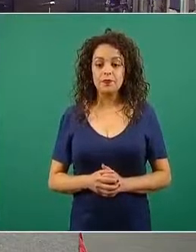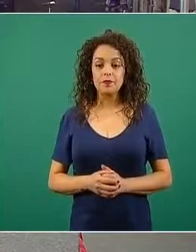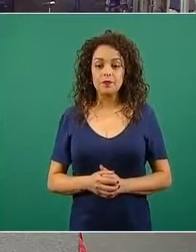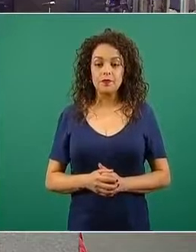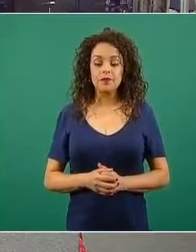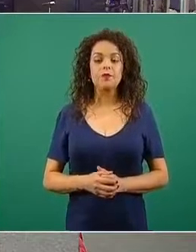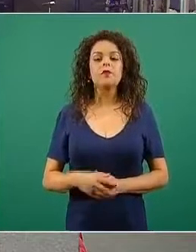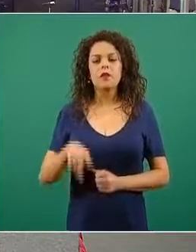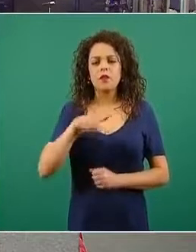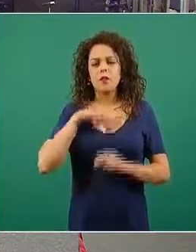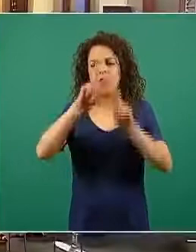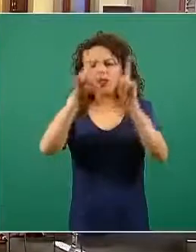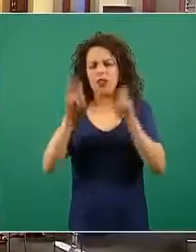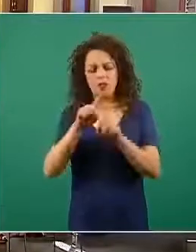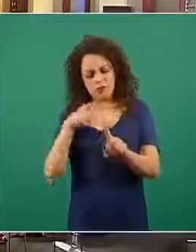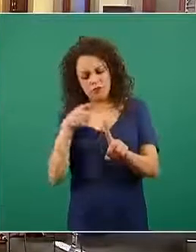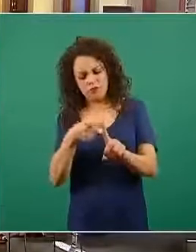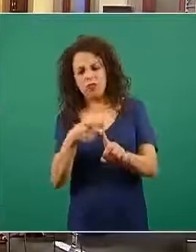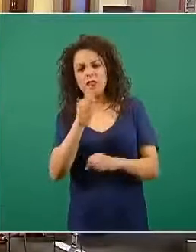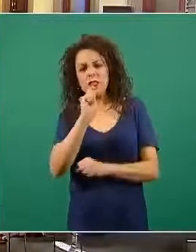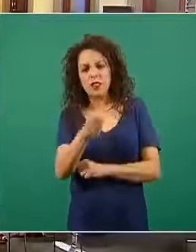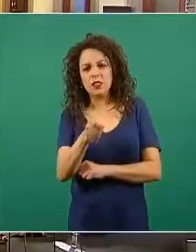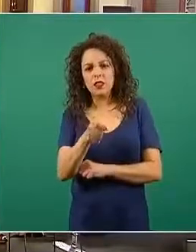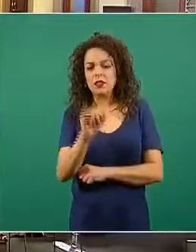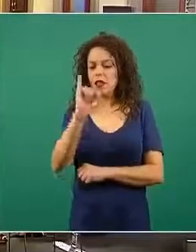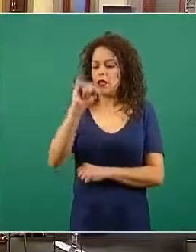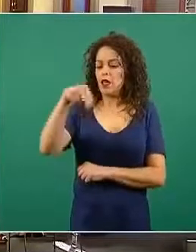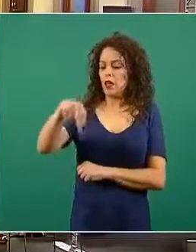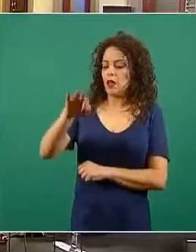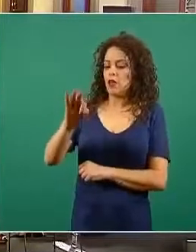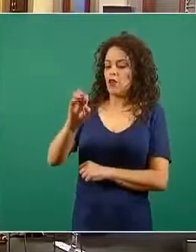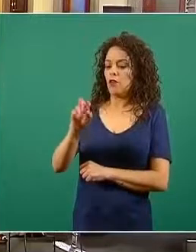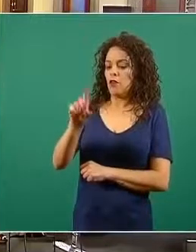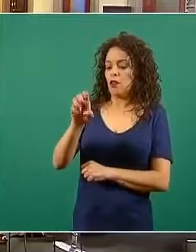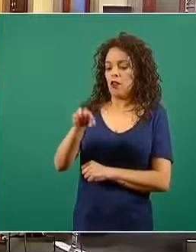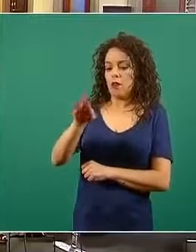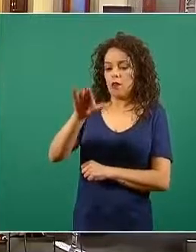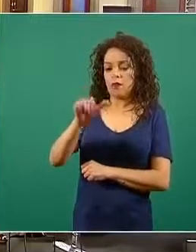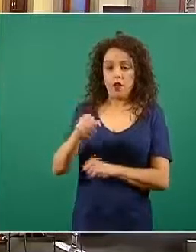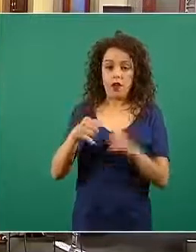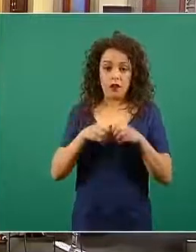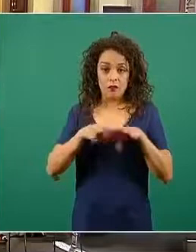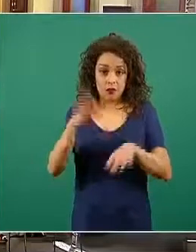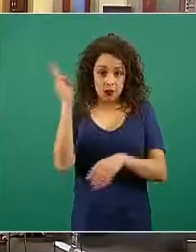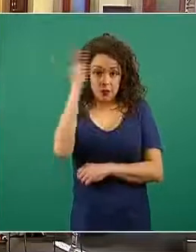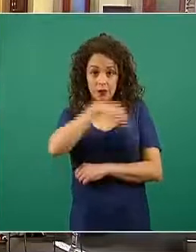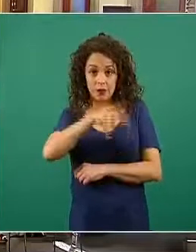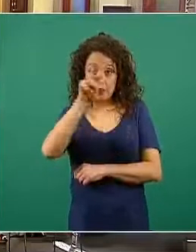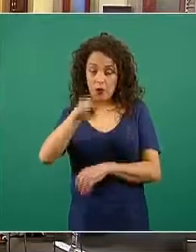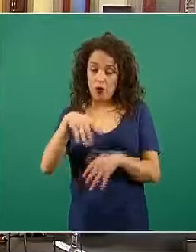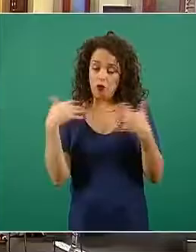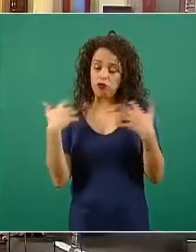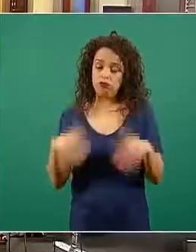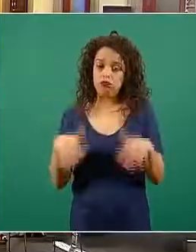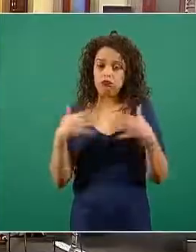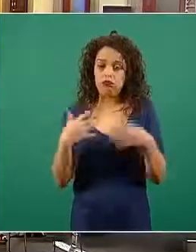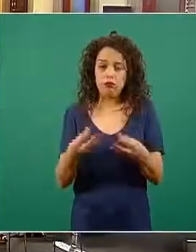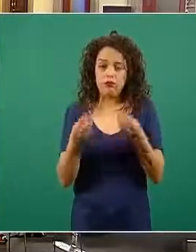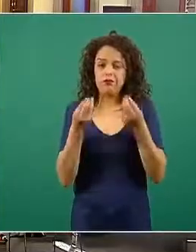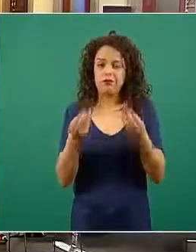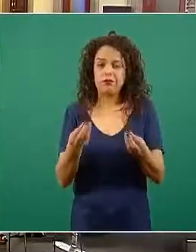va relacionado a esto, la infodemia. La infodemia nos ha pegado muchísimo, y lo que quisiera